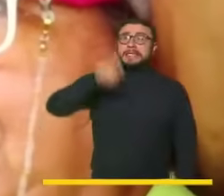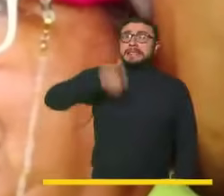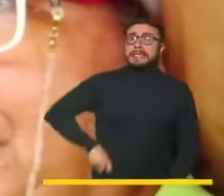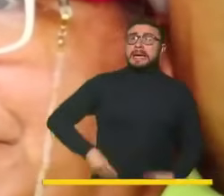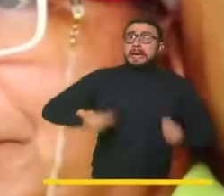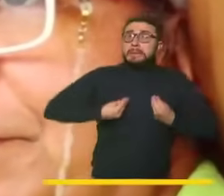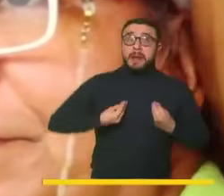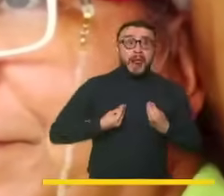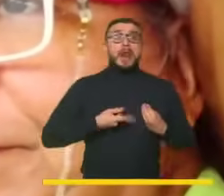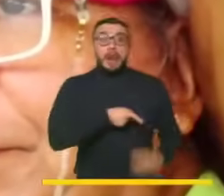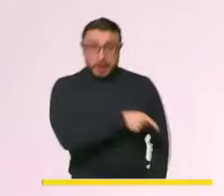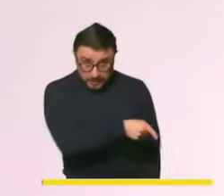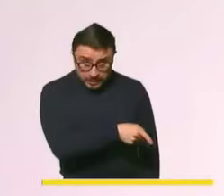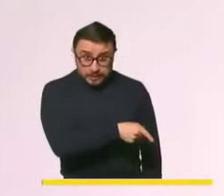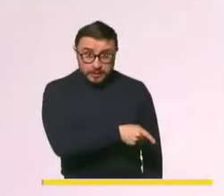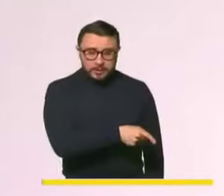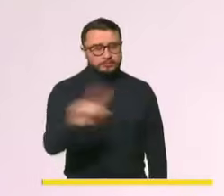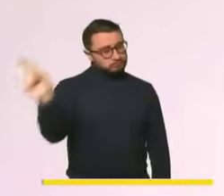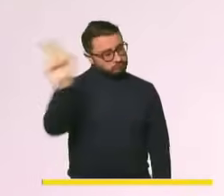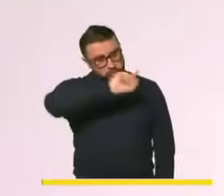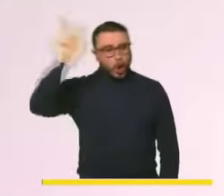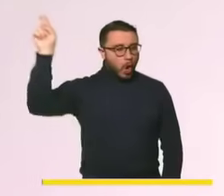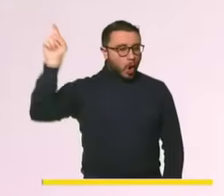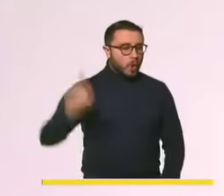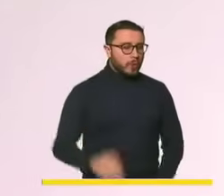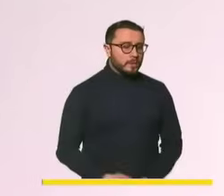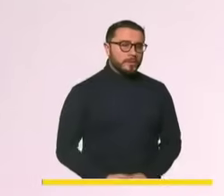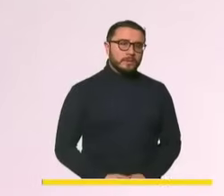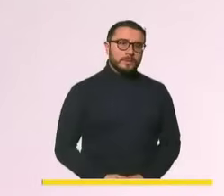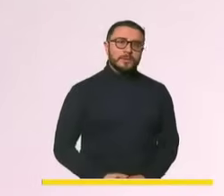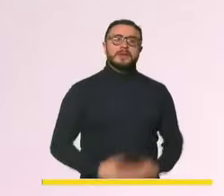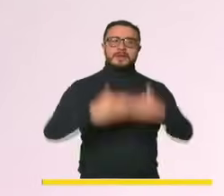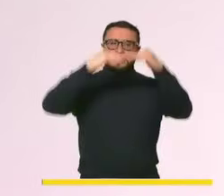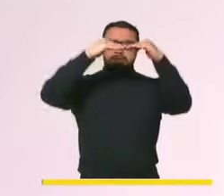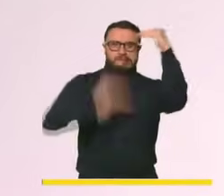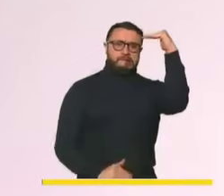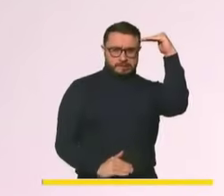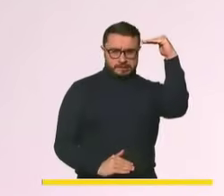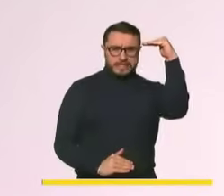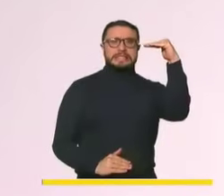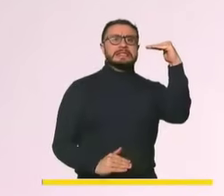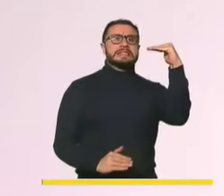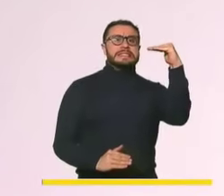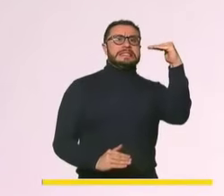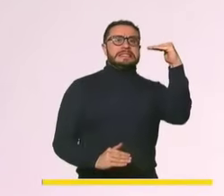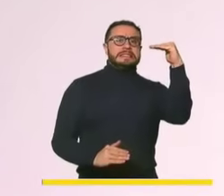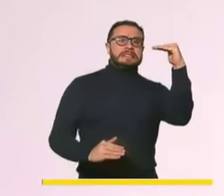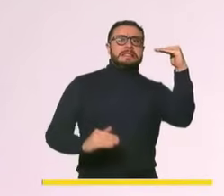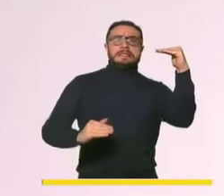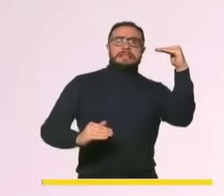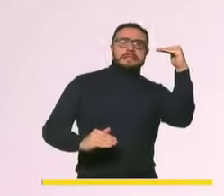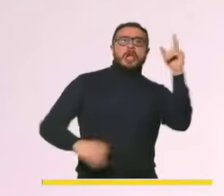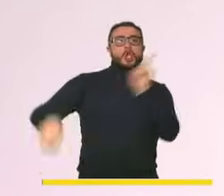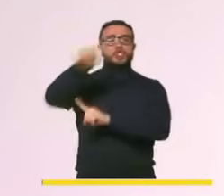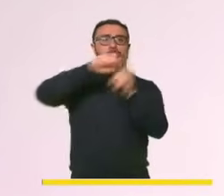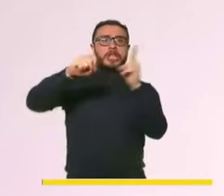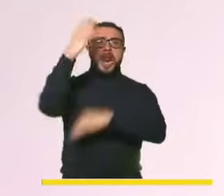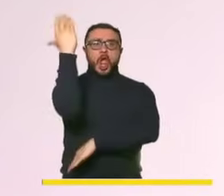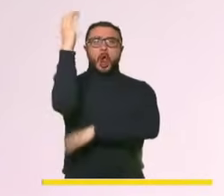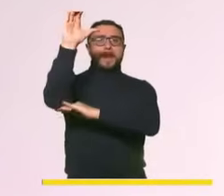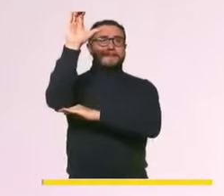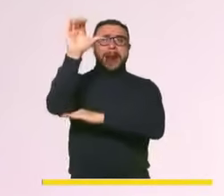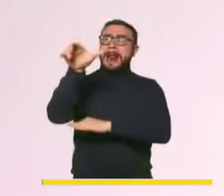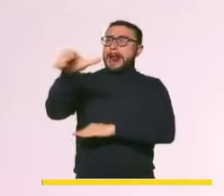vivir. Una desigualdad que ha colocado a la sociedad colombiana entre